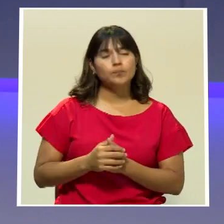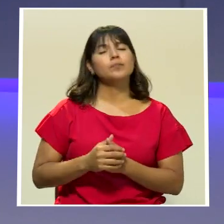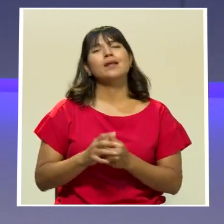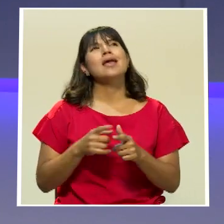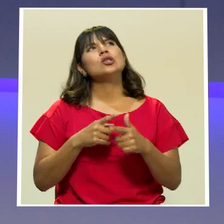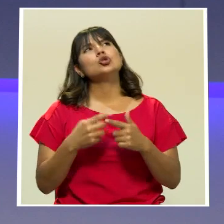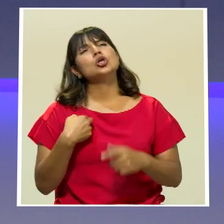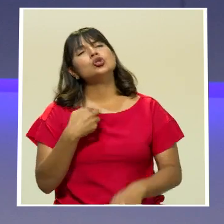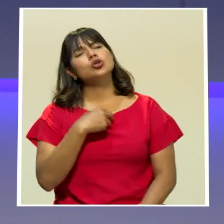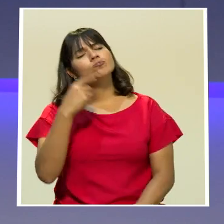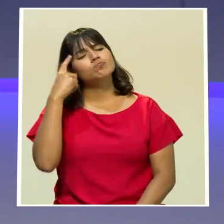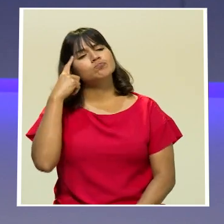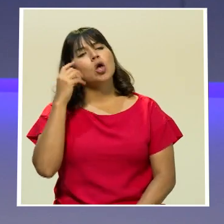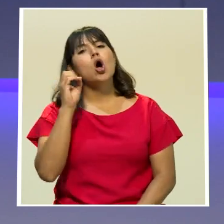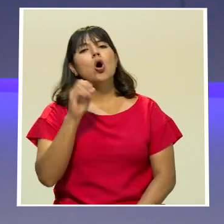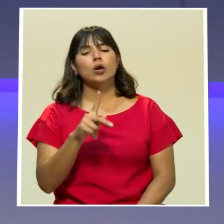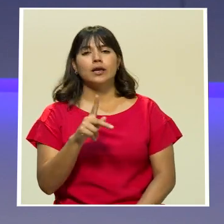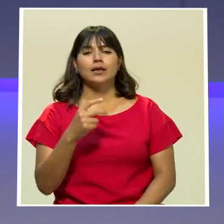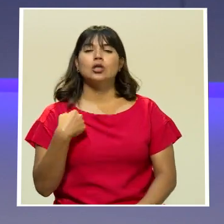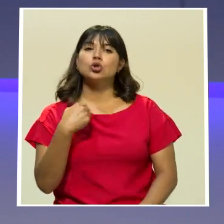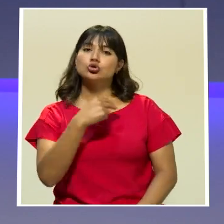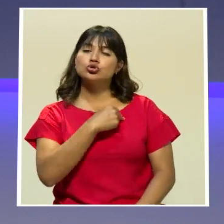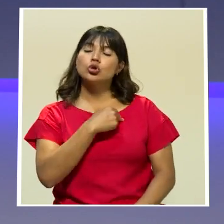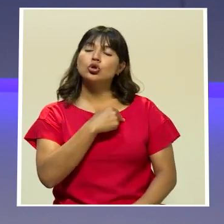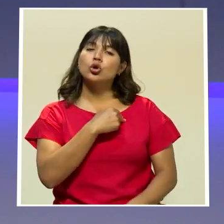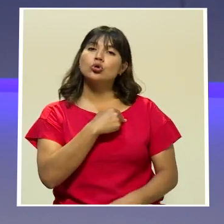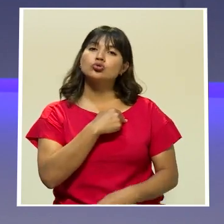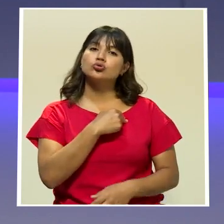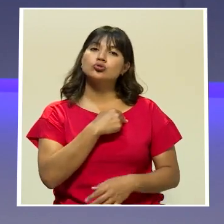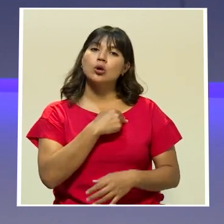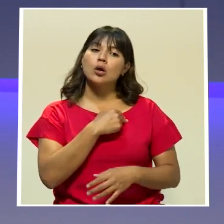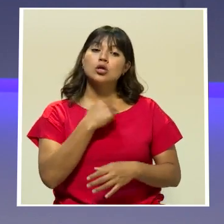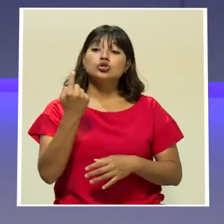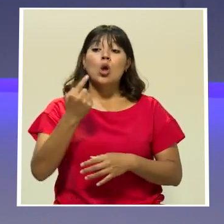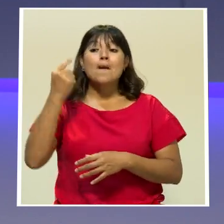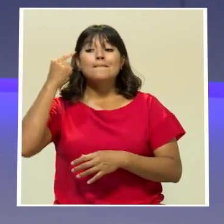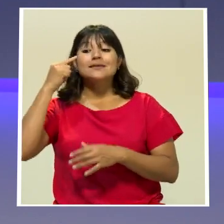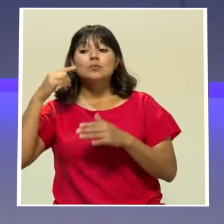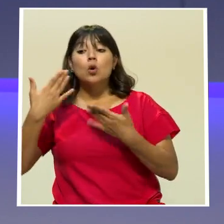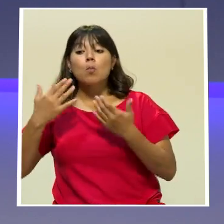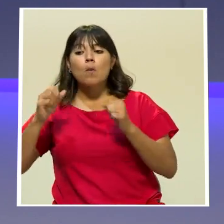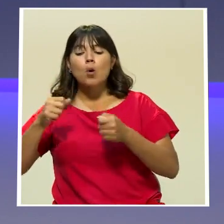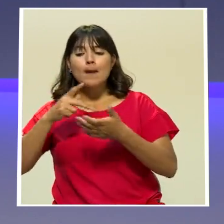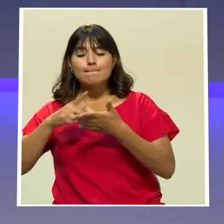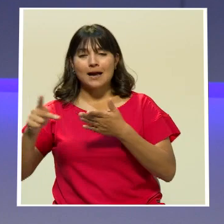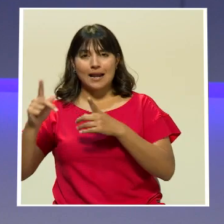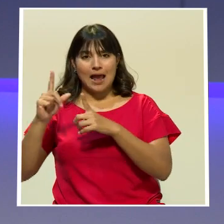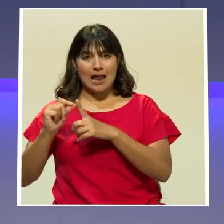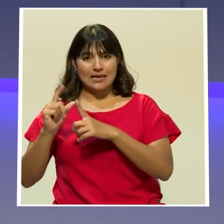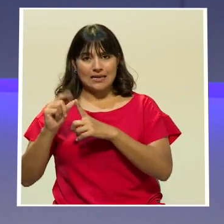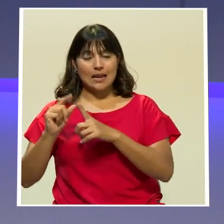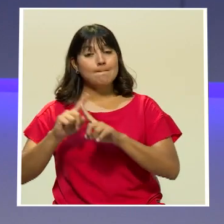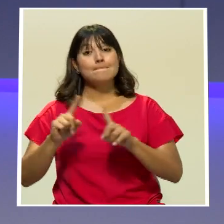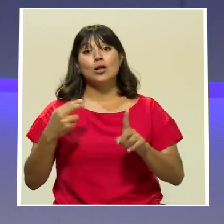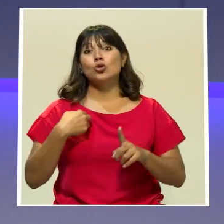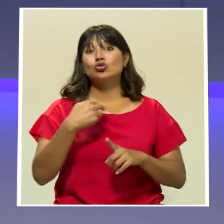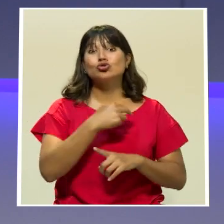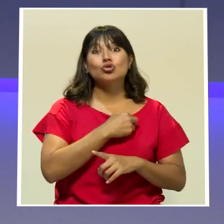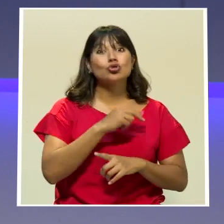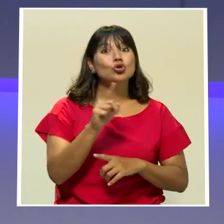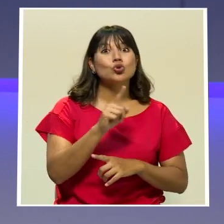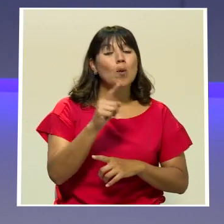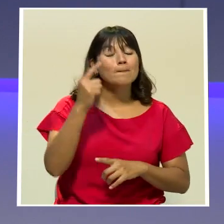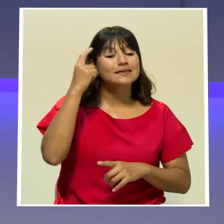estamos pensando prácticamente que solo en cómo pagar la renta. Lo que no estamos pensando es en qué